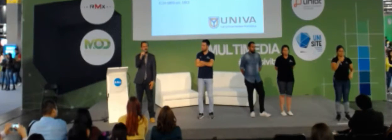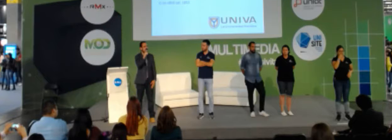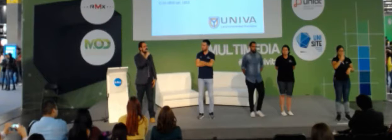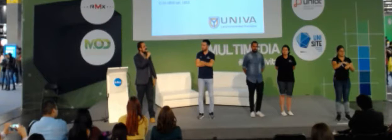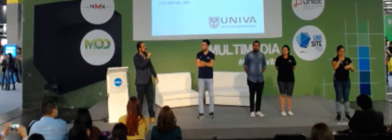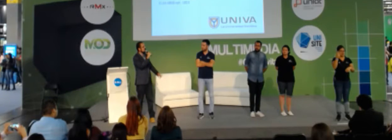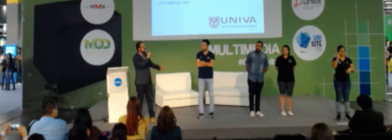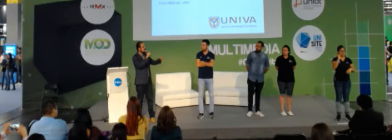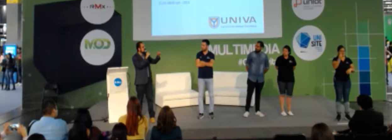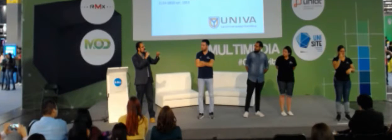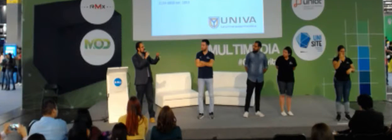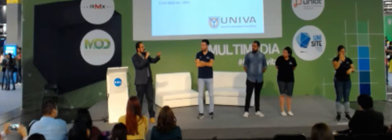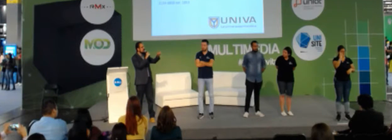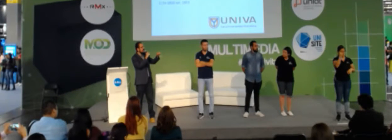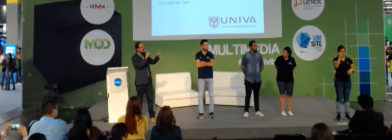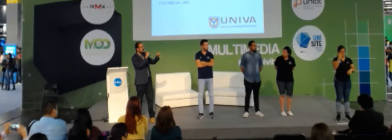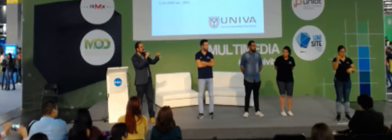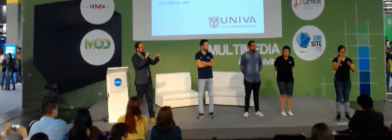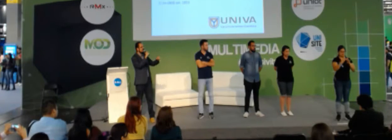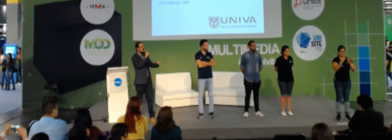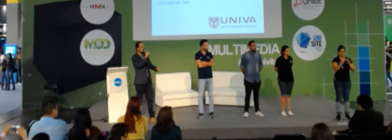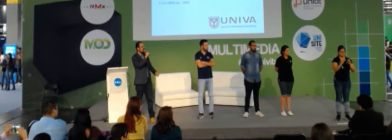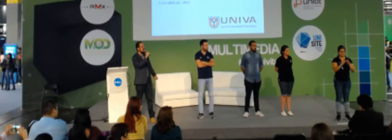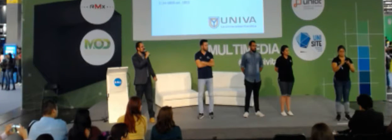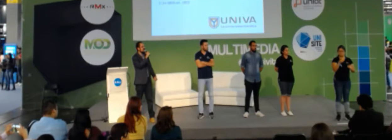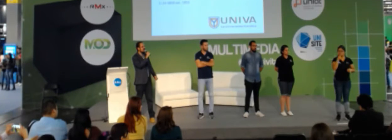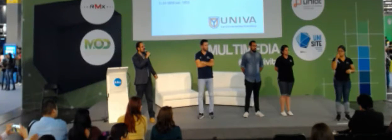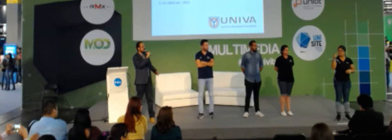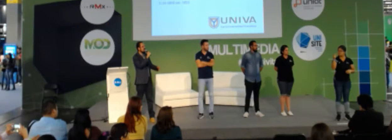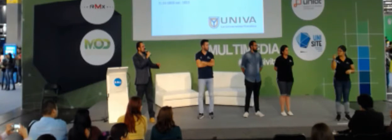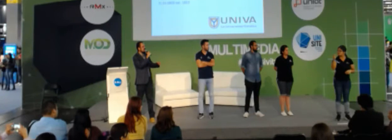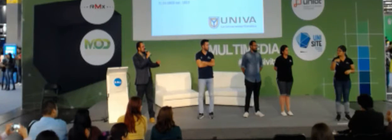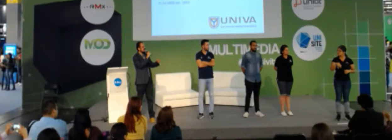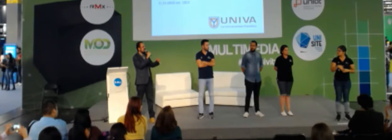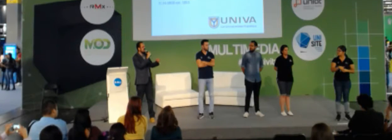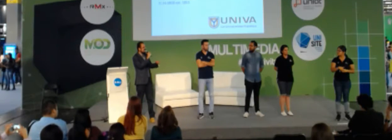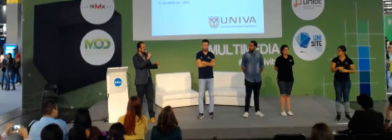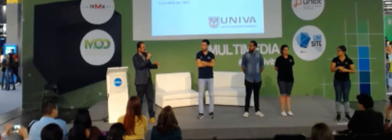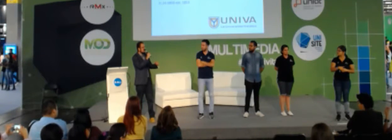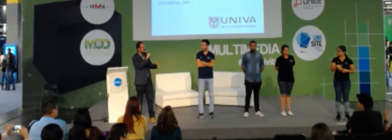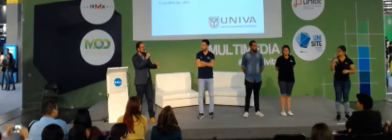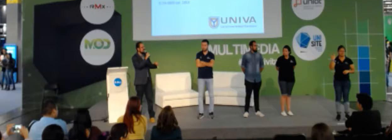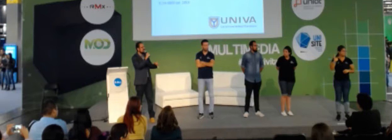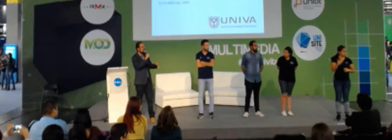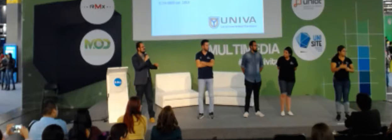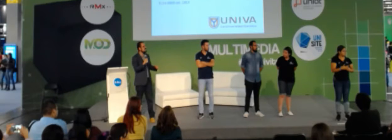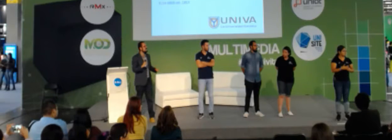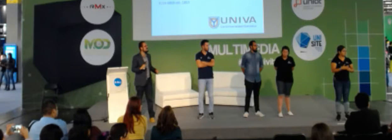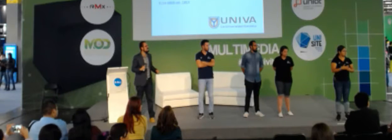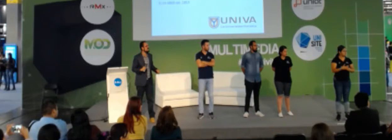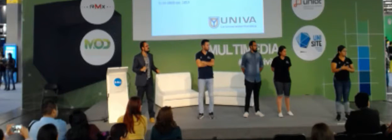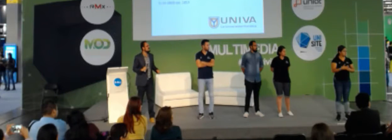Tijuana. Tenemos el dato de la gente de Tijuana, ¿no, verdad? La señora Graciela se llama.